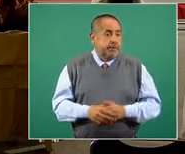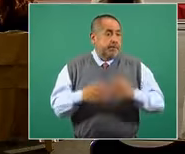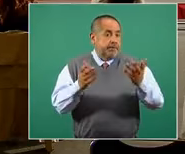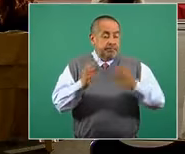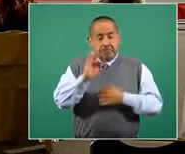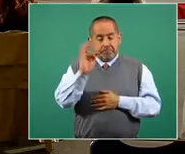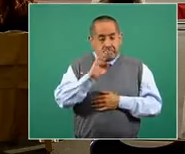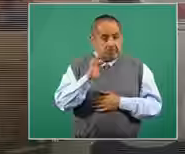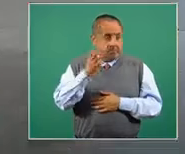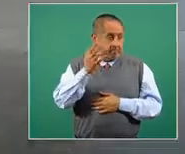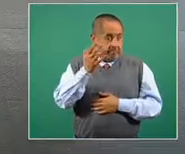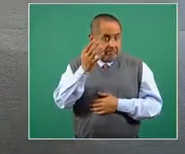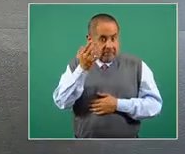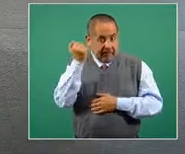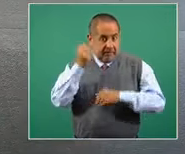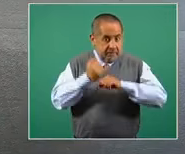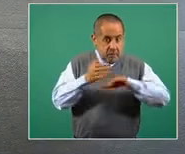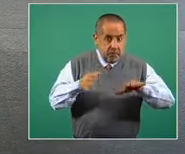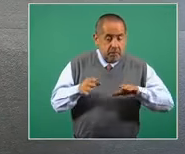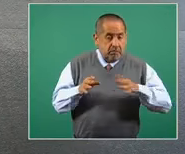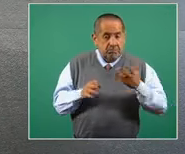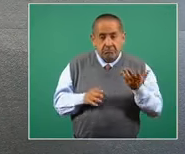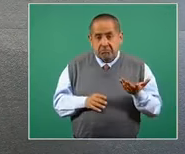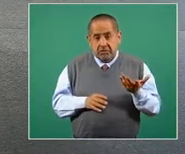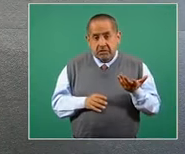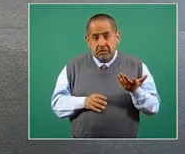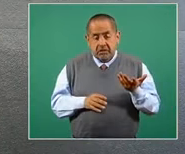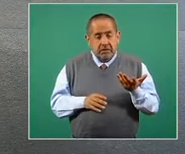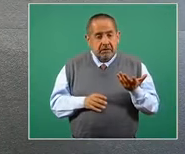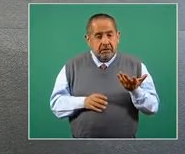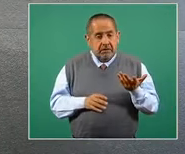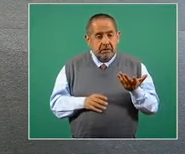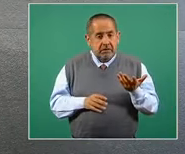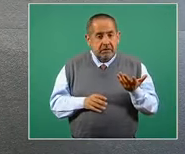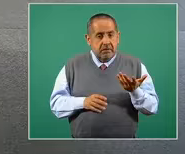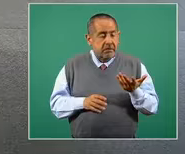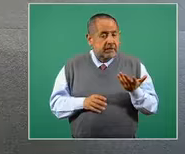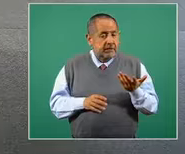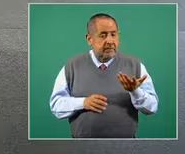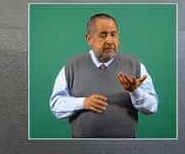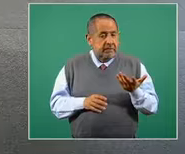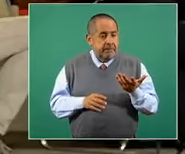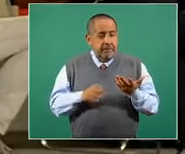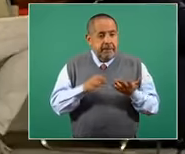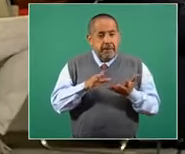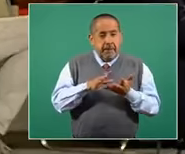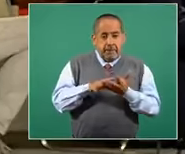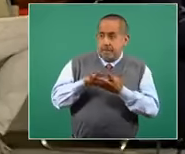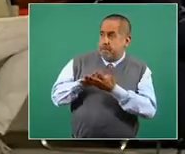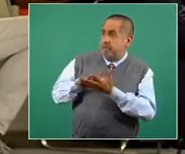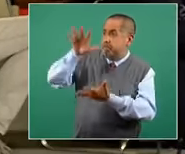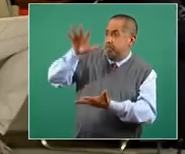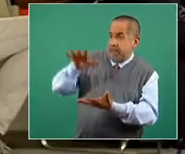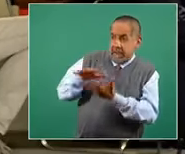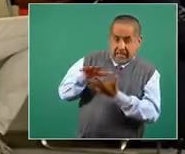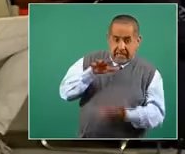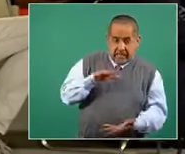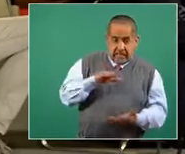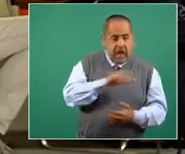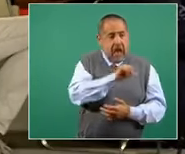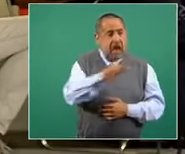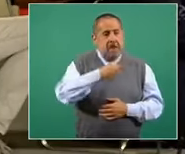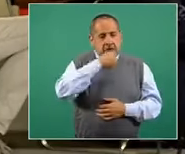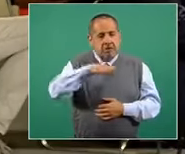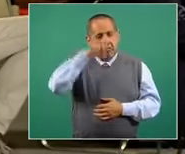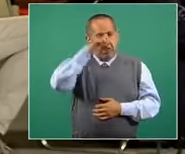ya, sería, si hay, entiendo, mayor número de dosis, sería ya para los adultos mayores. Podría